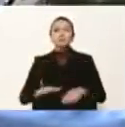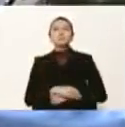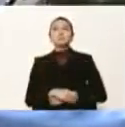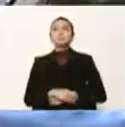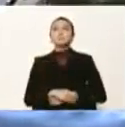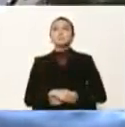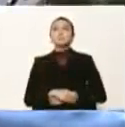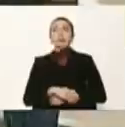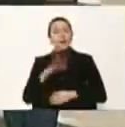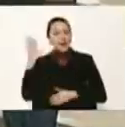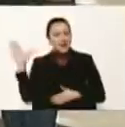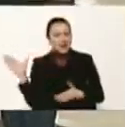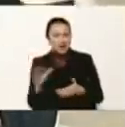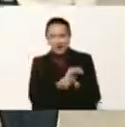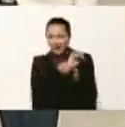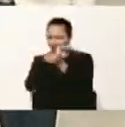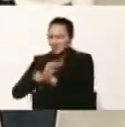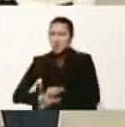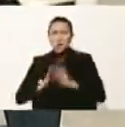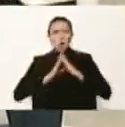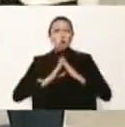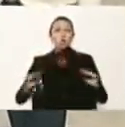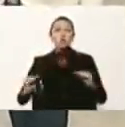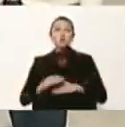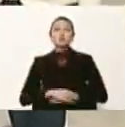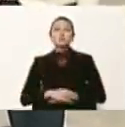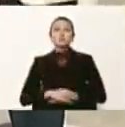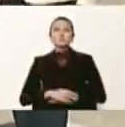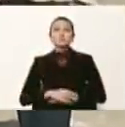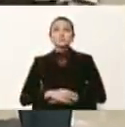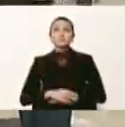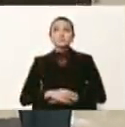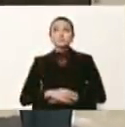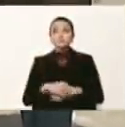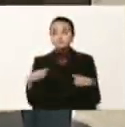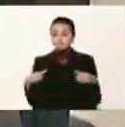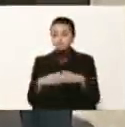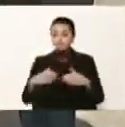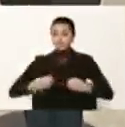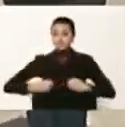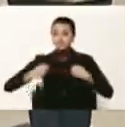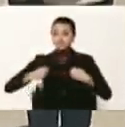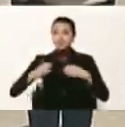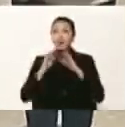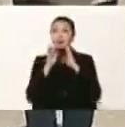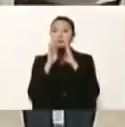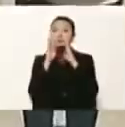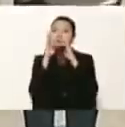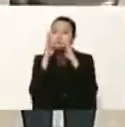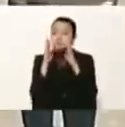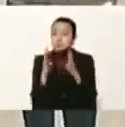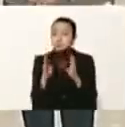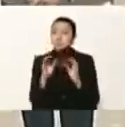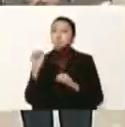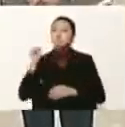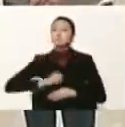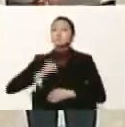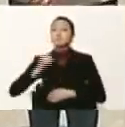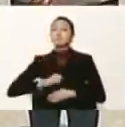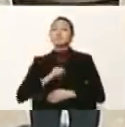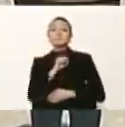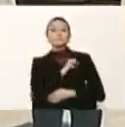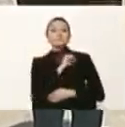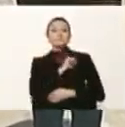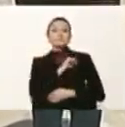capturarlos a todos. Y los que ya fueron capturados están hablando. Por eso insisto, hay angustia